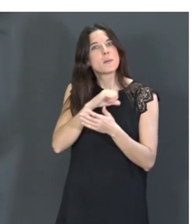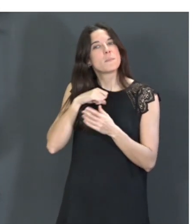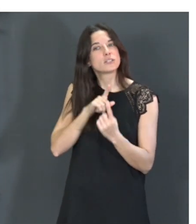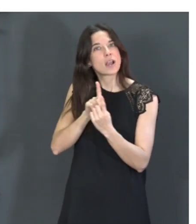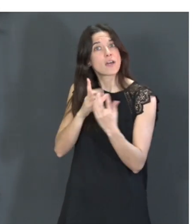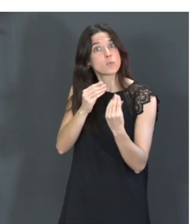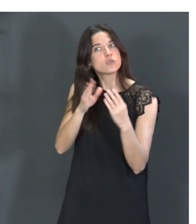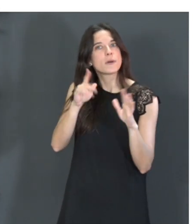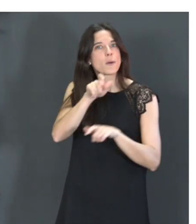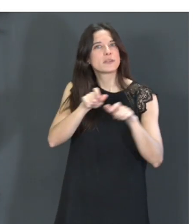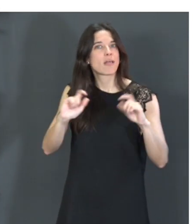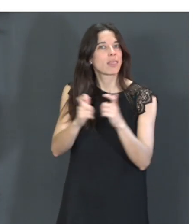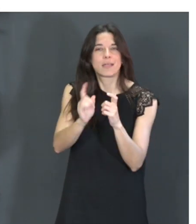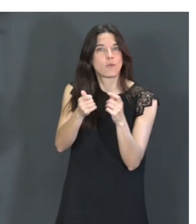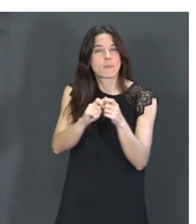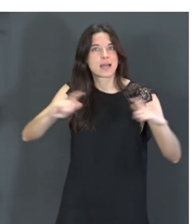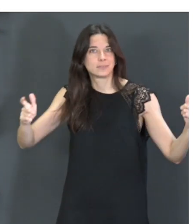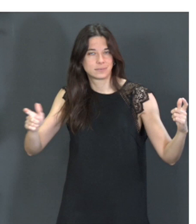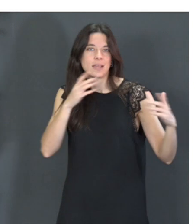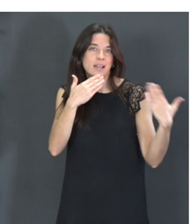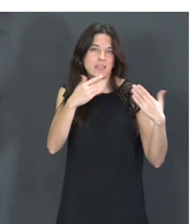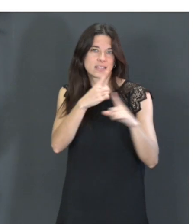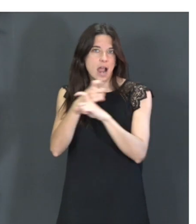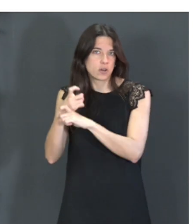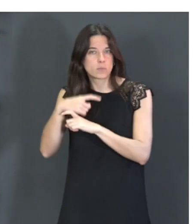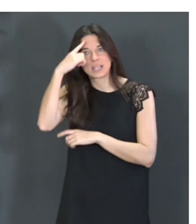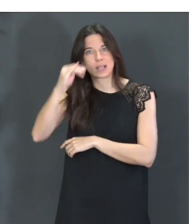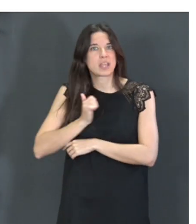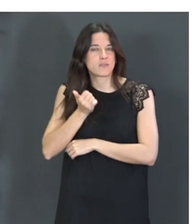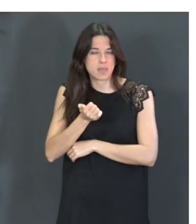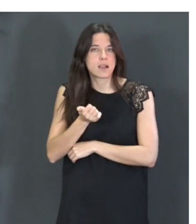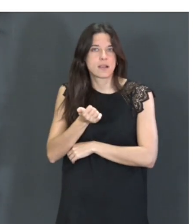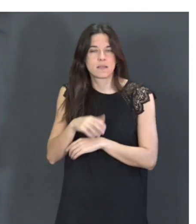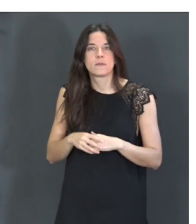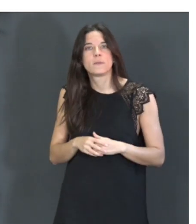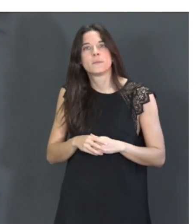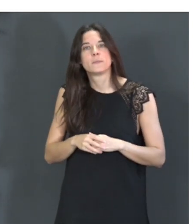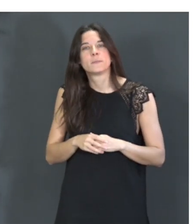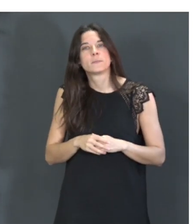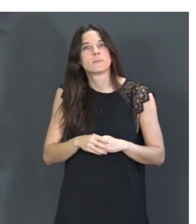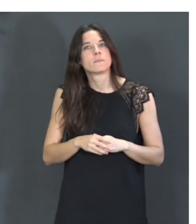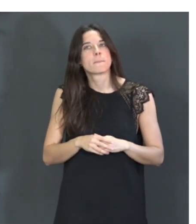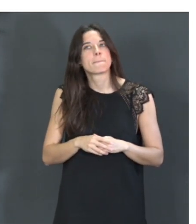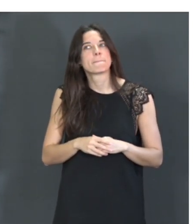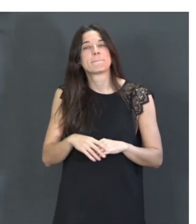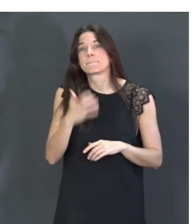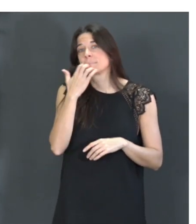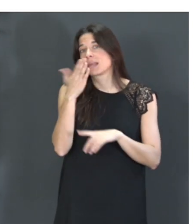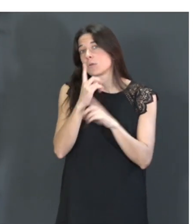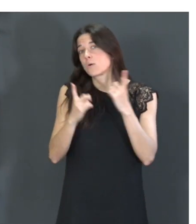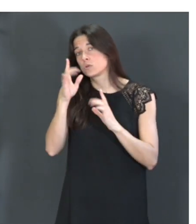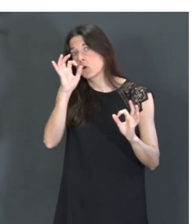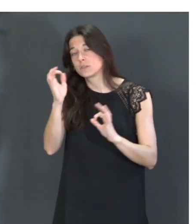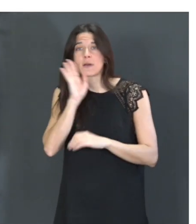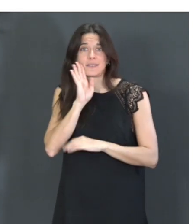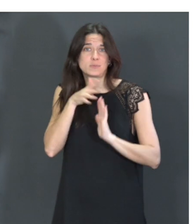miles de personas gracias a todos estos algoritmos de inteligencia artificial. Y luego algunos ejemplos concretos ya hemos mencionado,